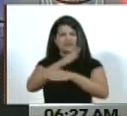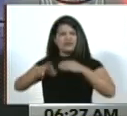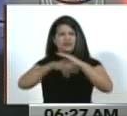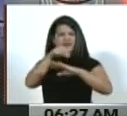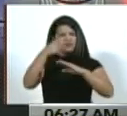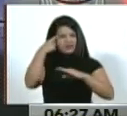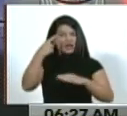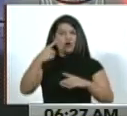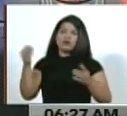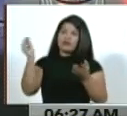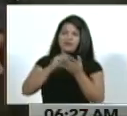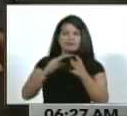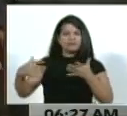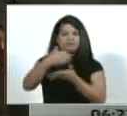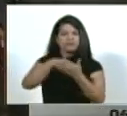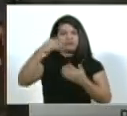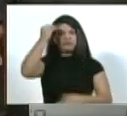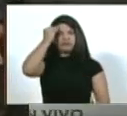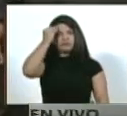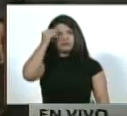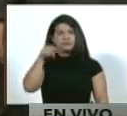lo recoge.